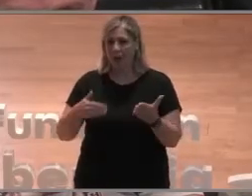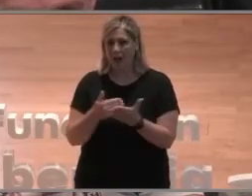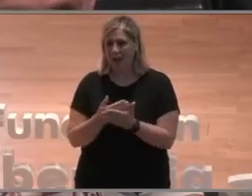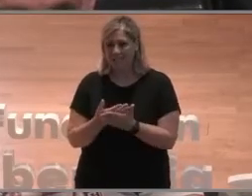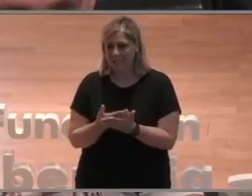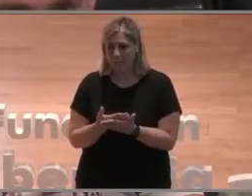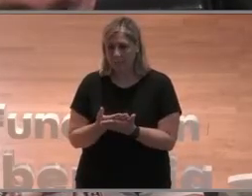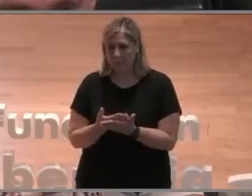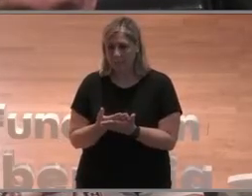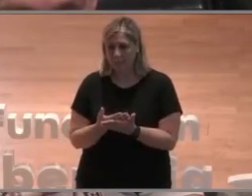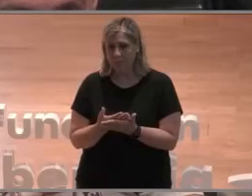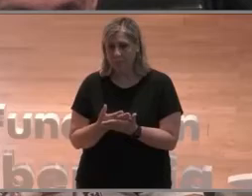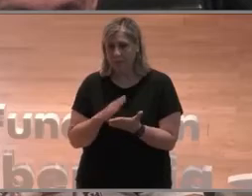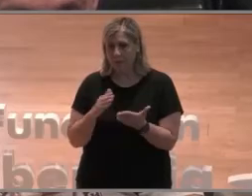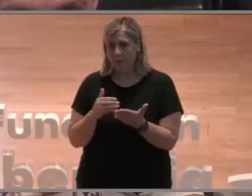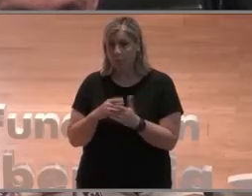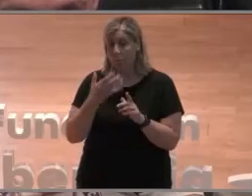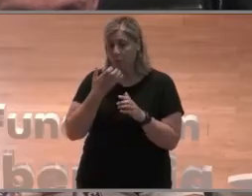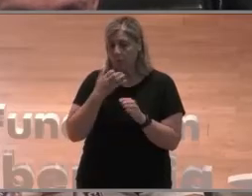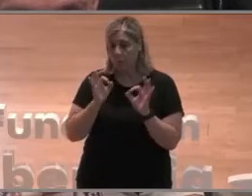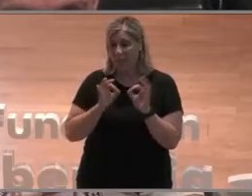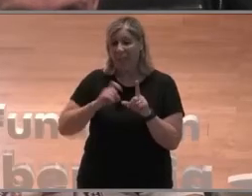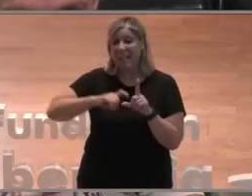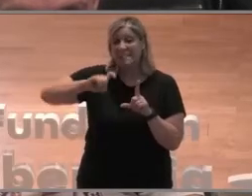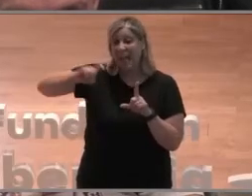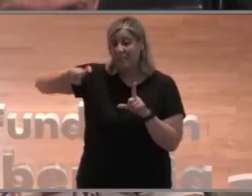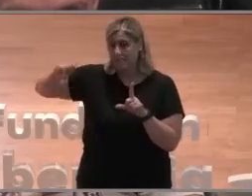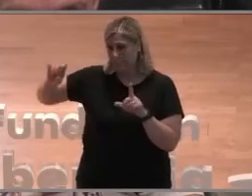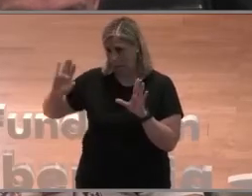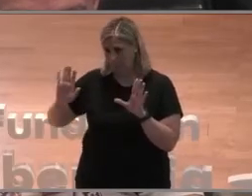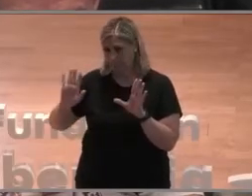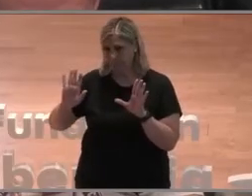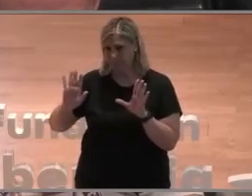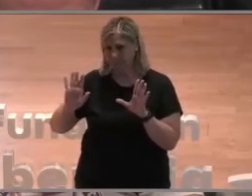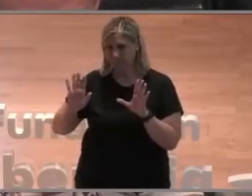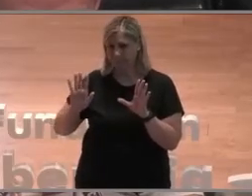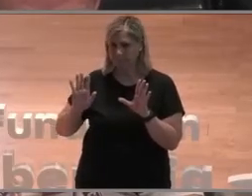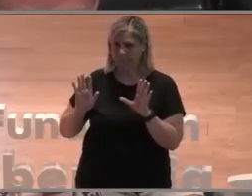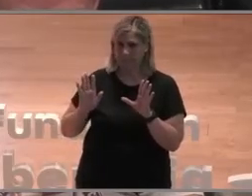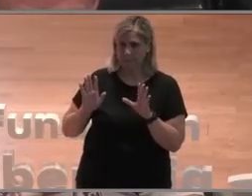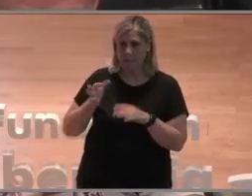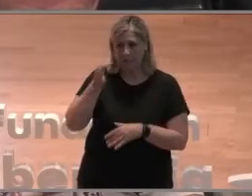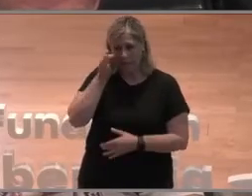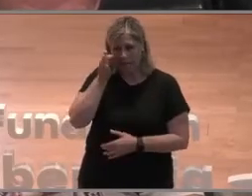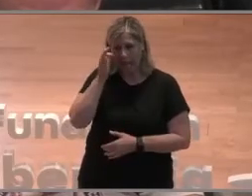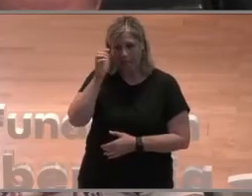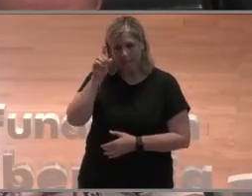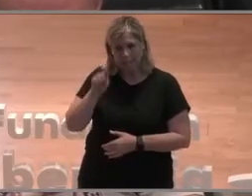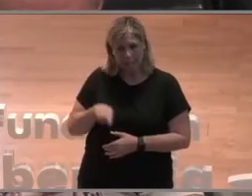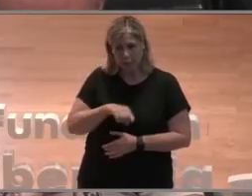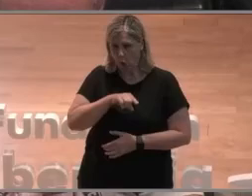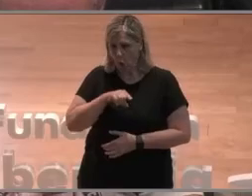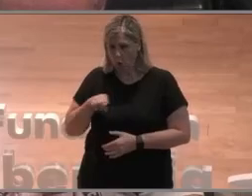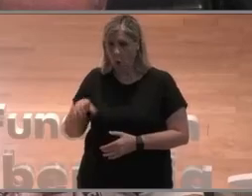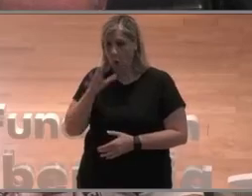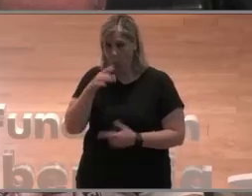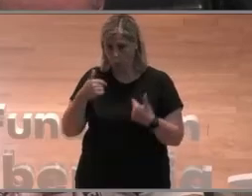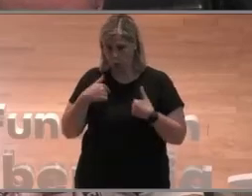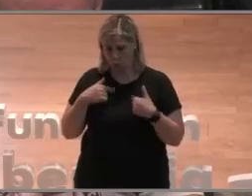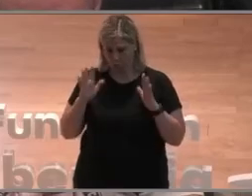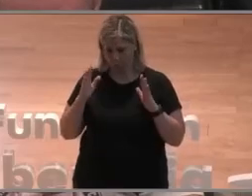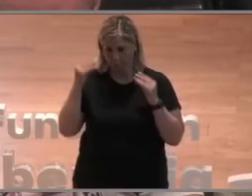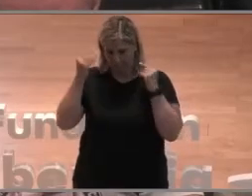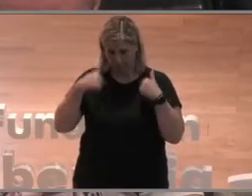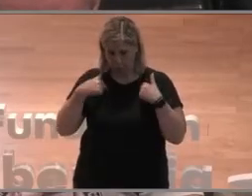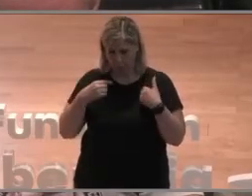punto esa estadística, por decirlo así, es totalmente real? Porque yo me hago una pregunta,